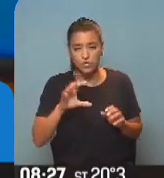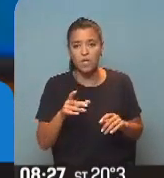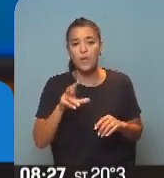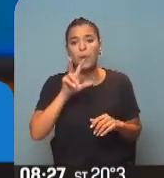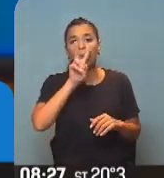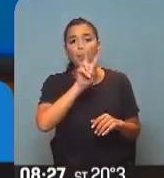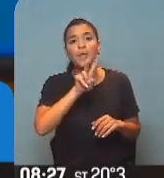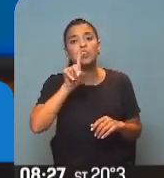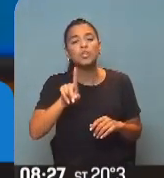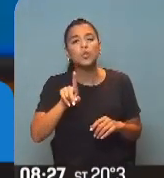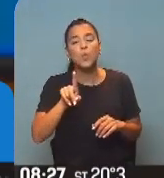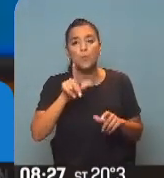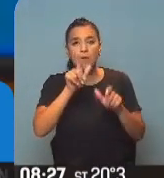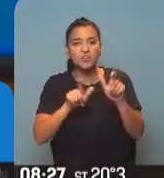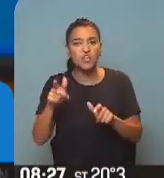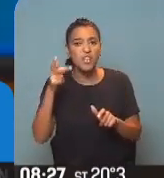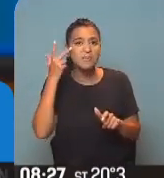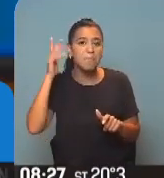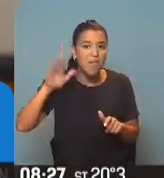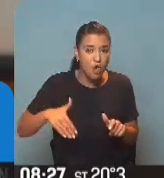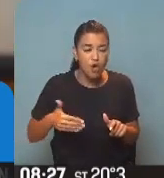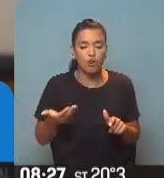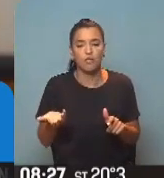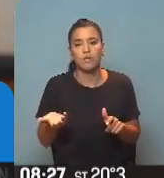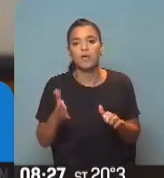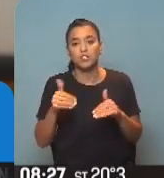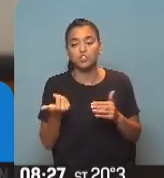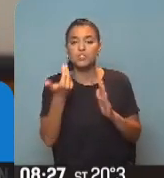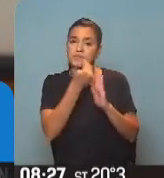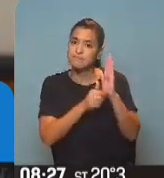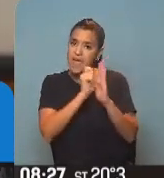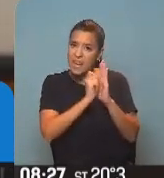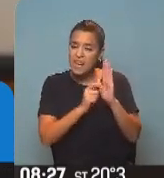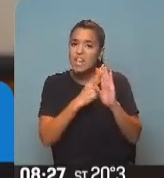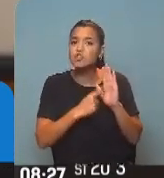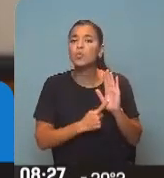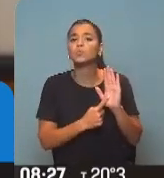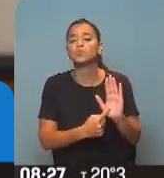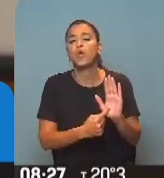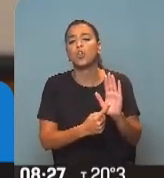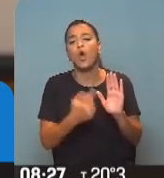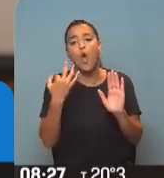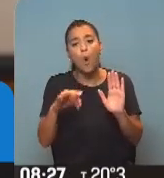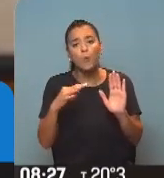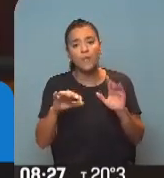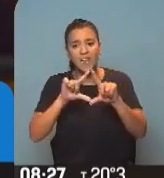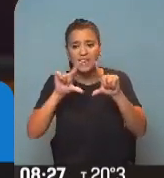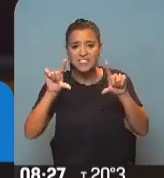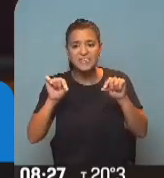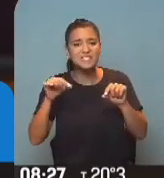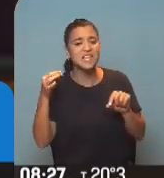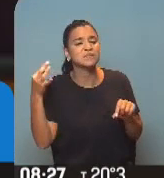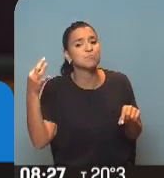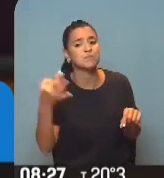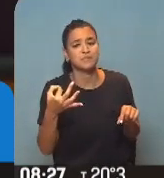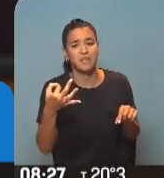eran menores de edad se sancionó una resolución que obliga a una licencia específica para